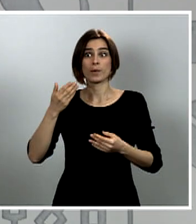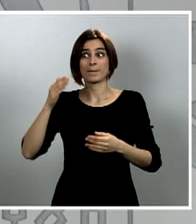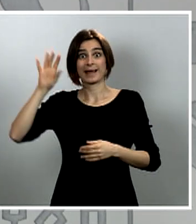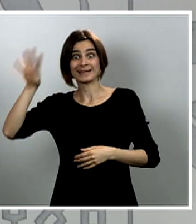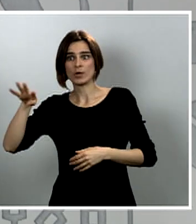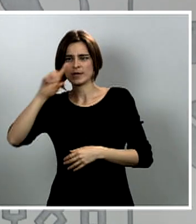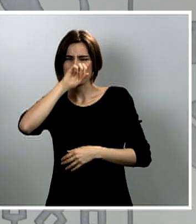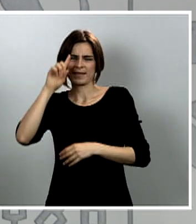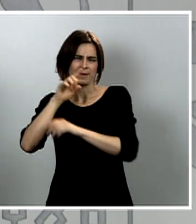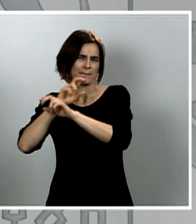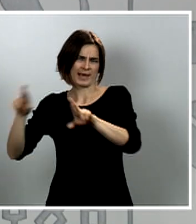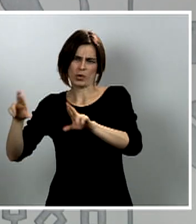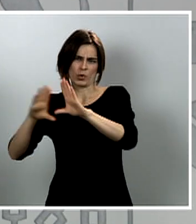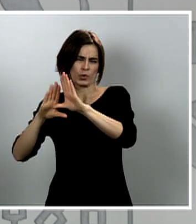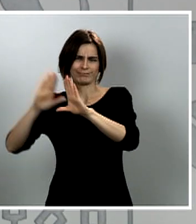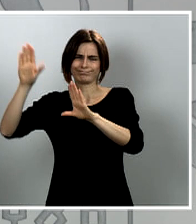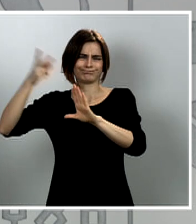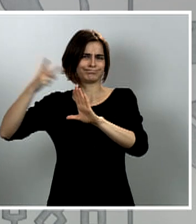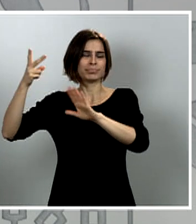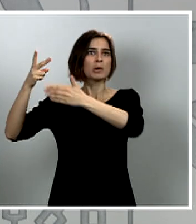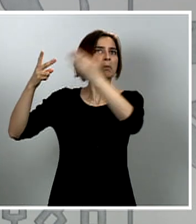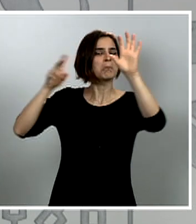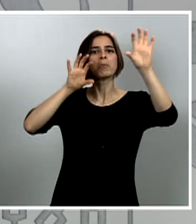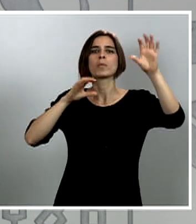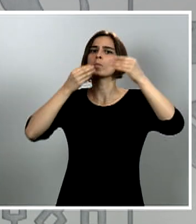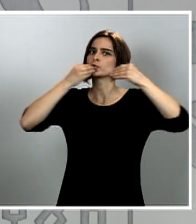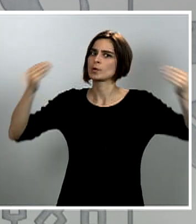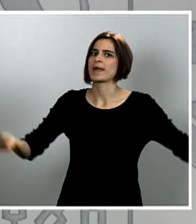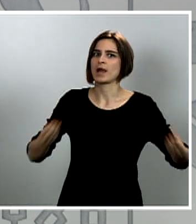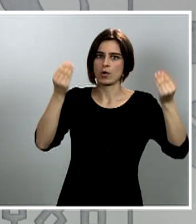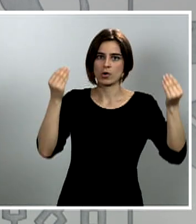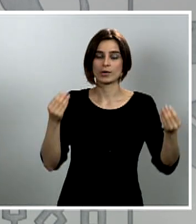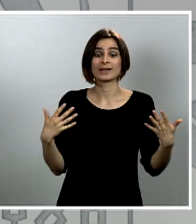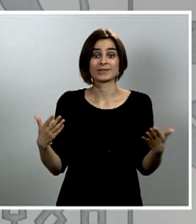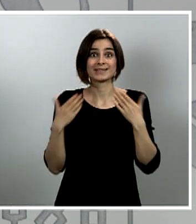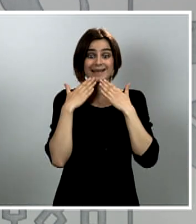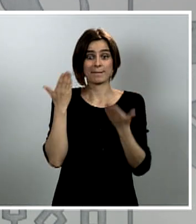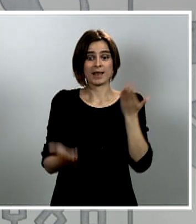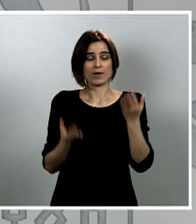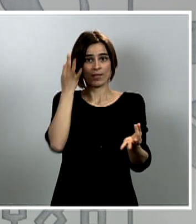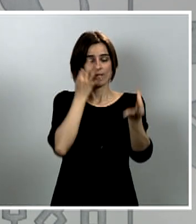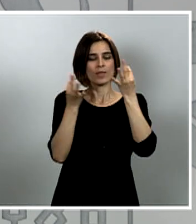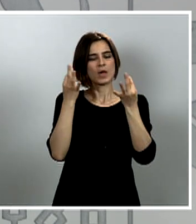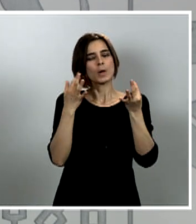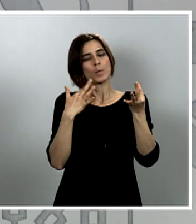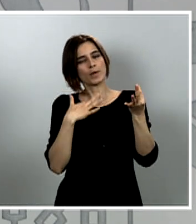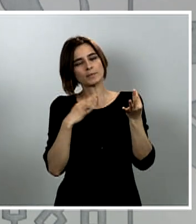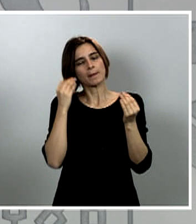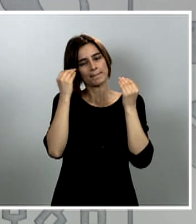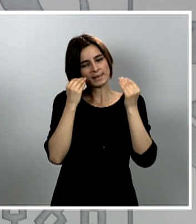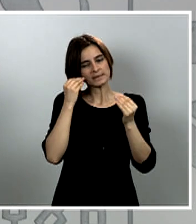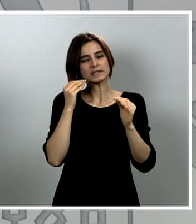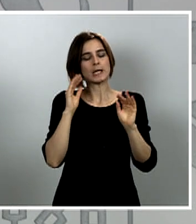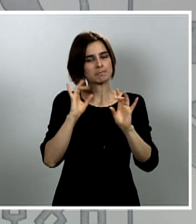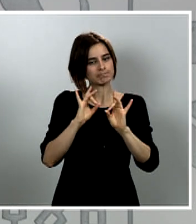retrasos, podemos incluso valorar que la situación actual nos puede permitir empezar a pensar de forma clara en las